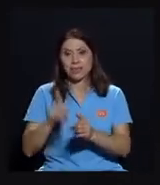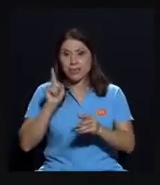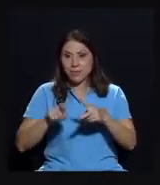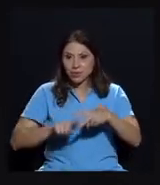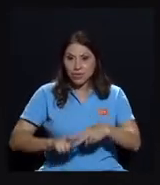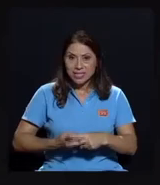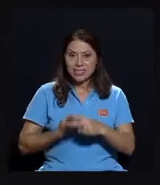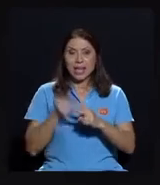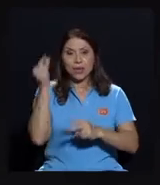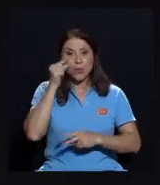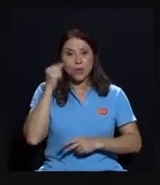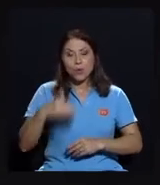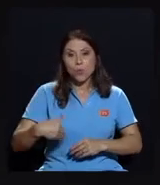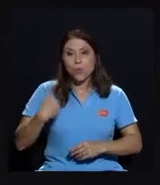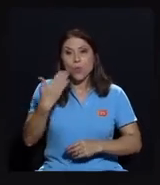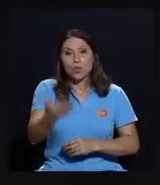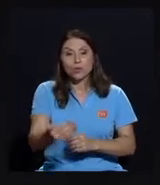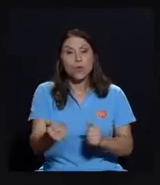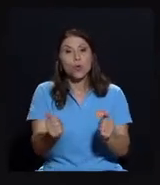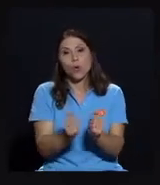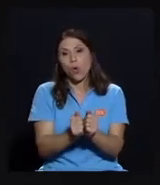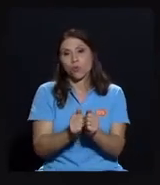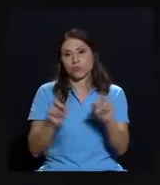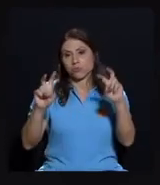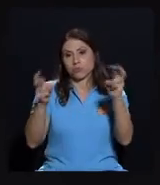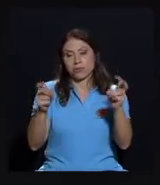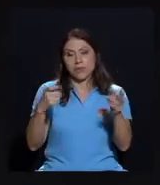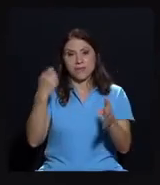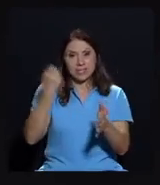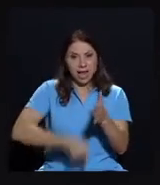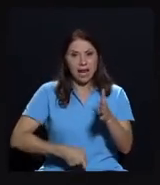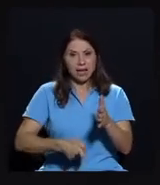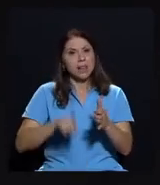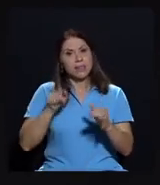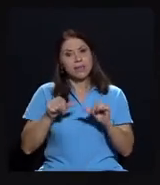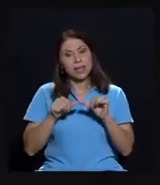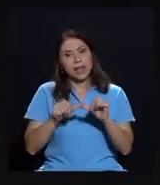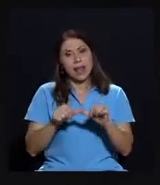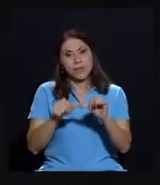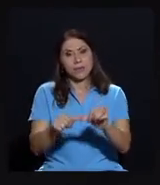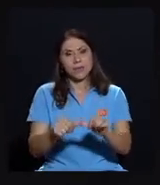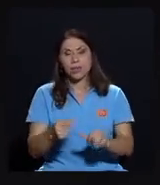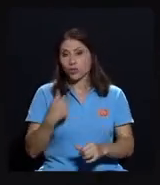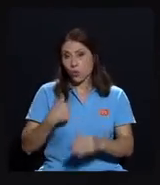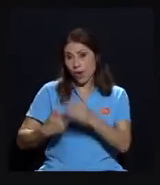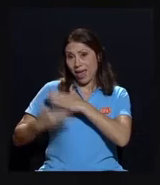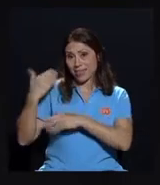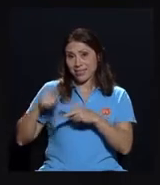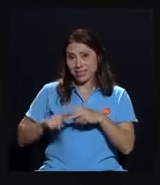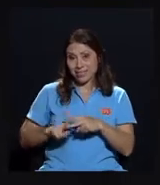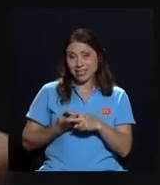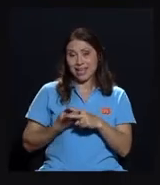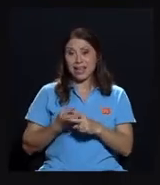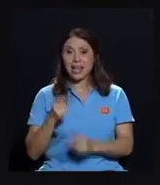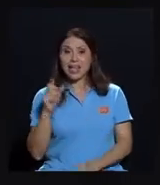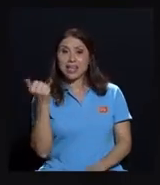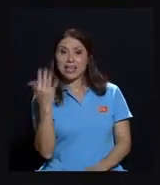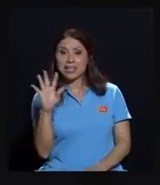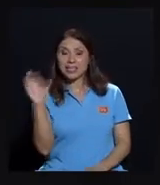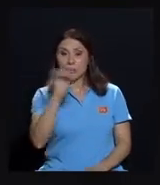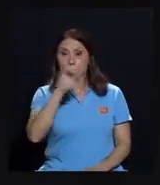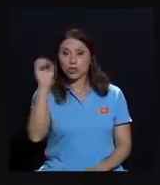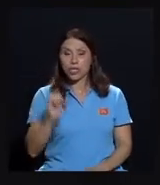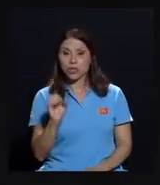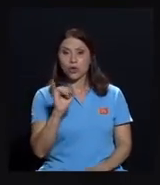mantener la discusión fiscal porque hay que hablar así de claramente yo inicialmente planteé el 15 por ciento inhiba con devolución